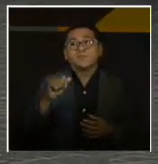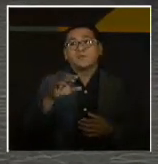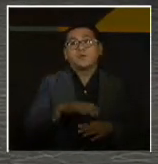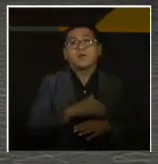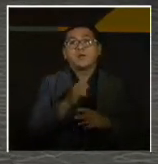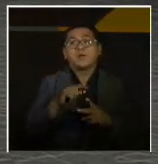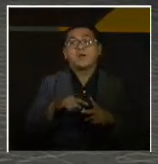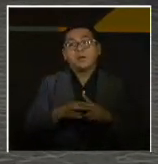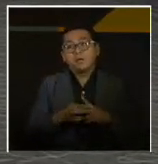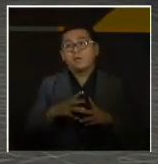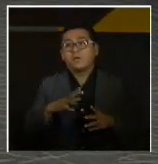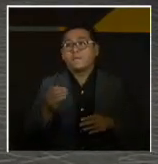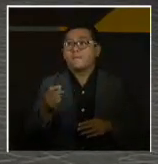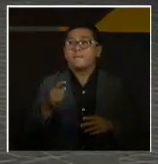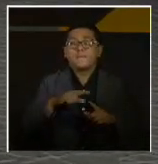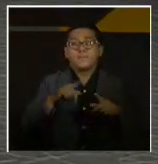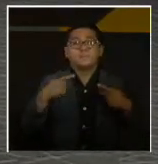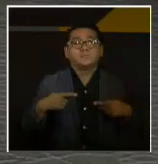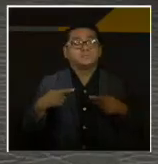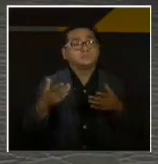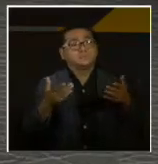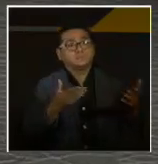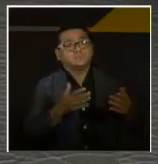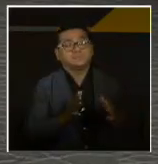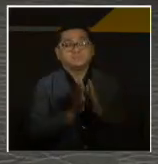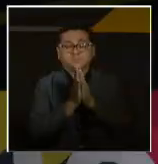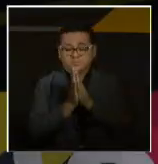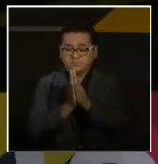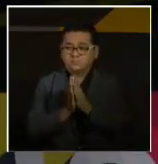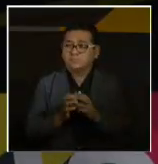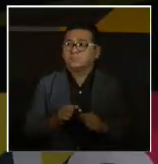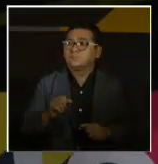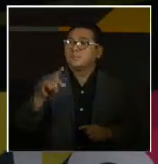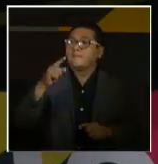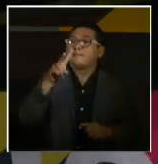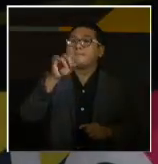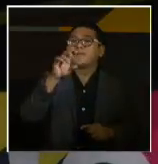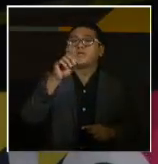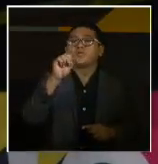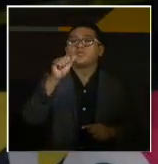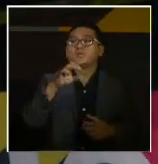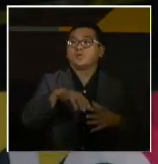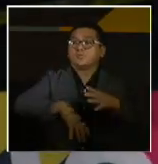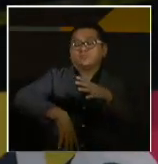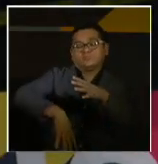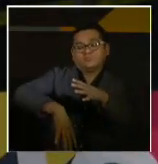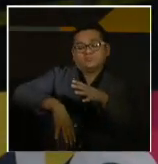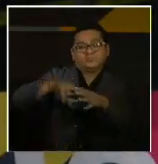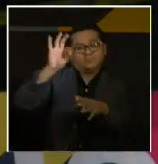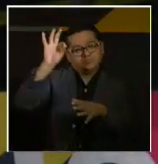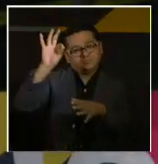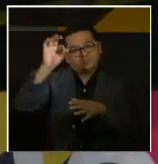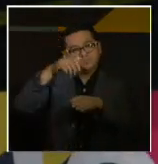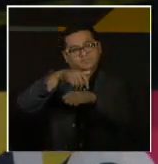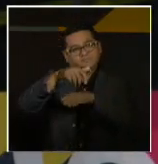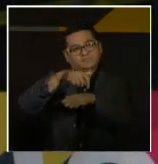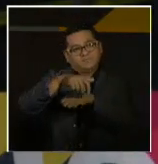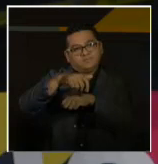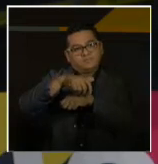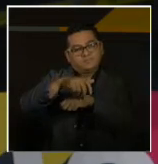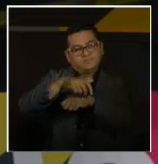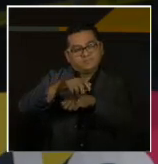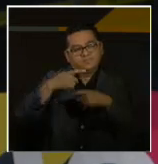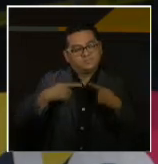Vamos entonces con el panel ciudadano y le pedimos por favor al candidato Mauricio Vila Dosal que saque de la urna el número